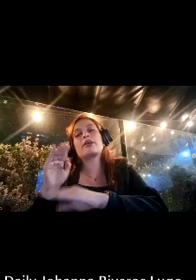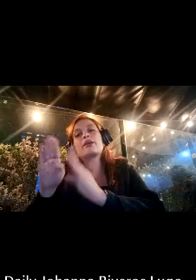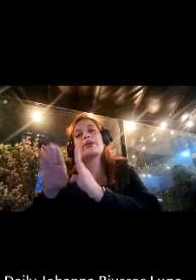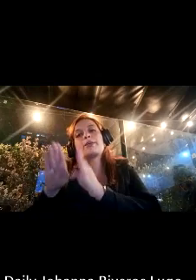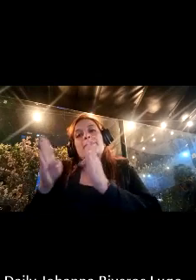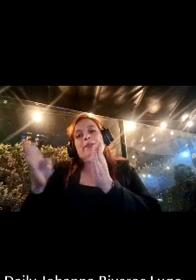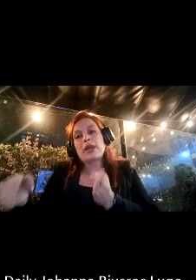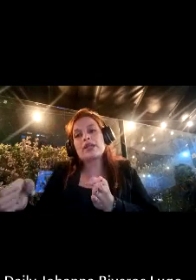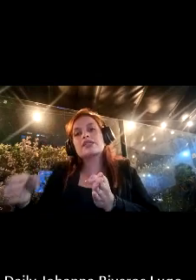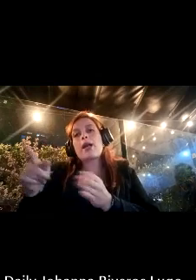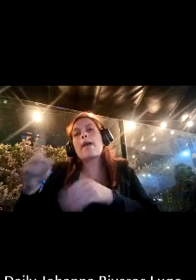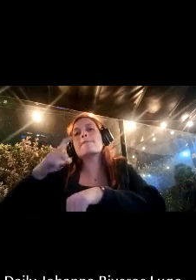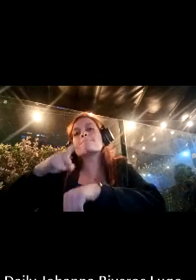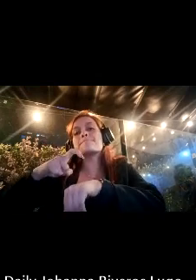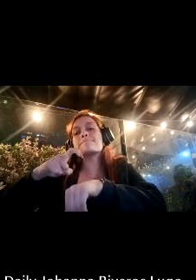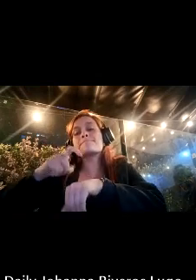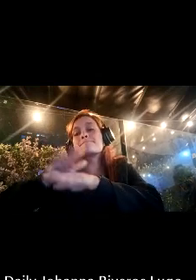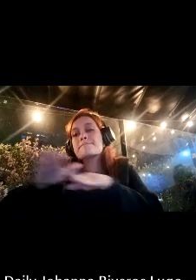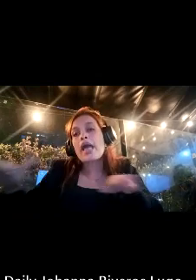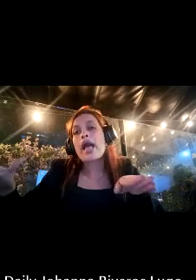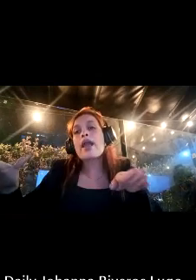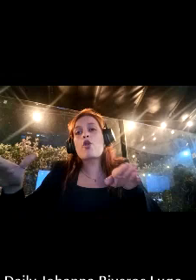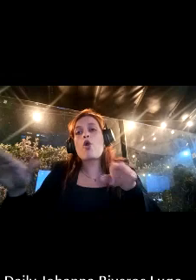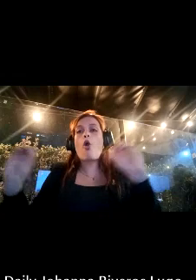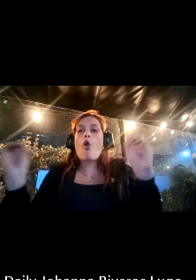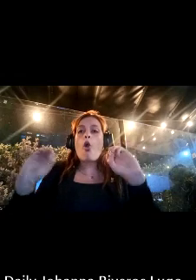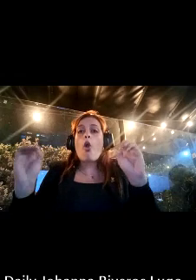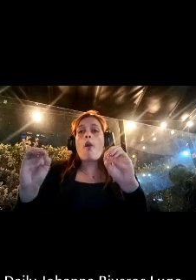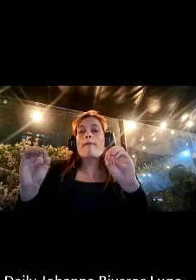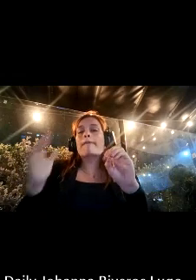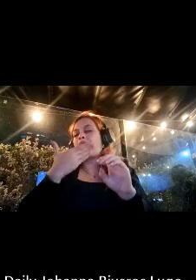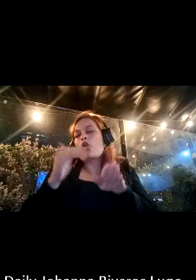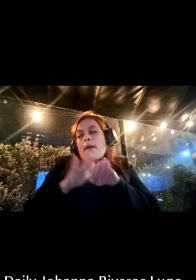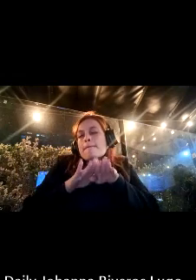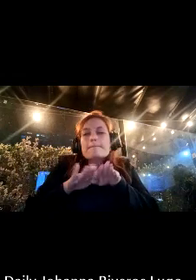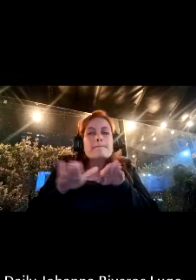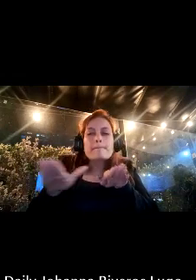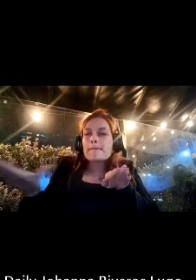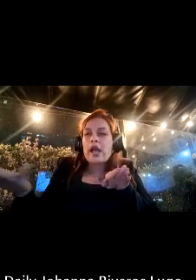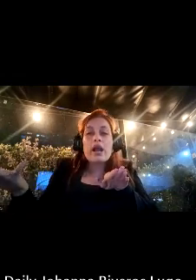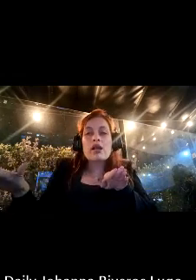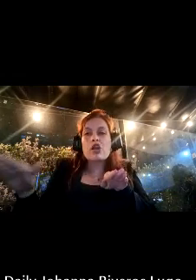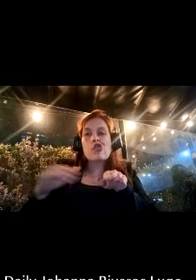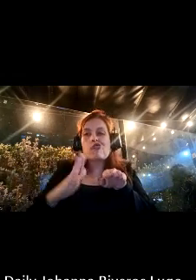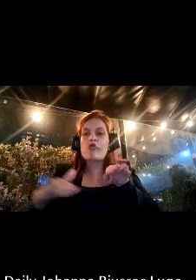plano que sea preferiblemente liso, que no tenga muchas rugosidades.